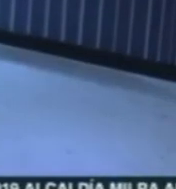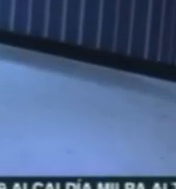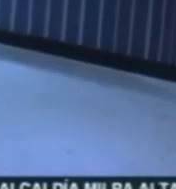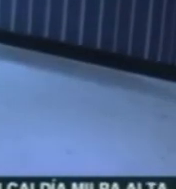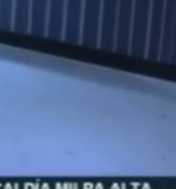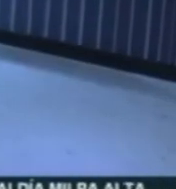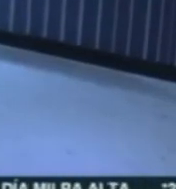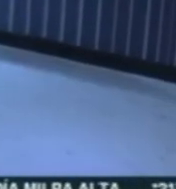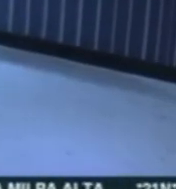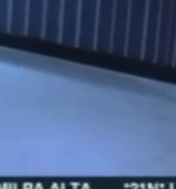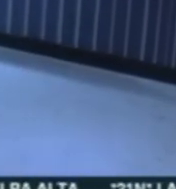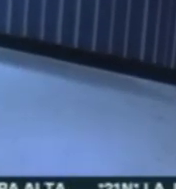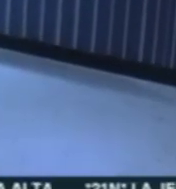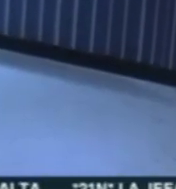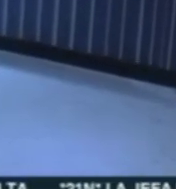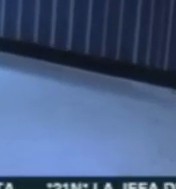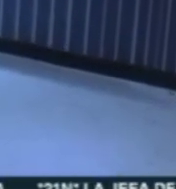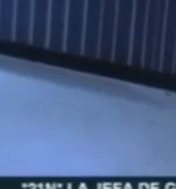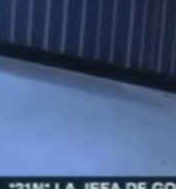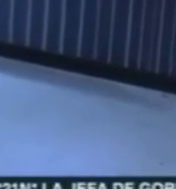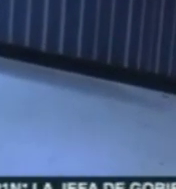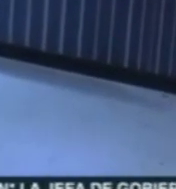¡Ay, mis hijos!